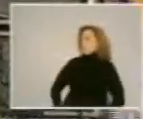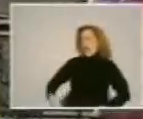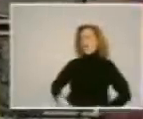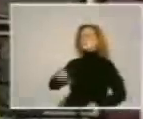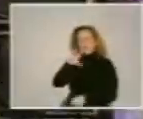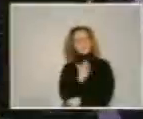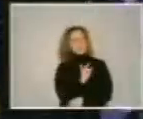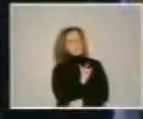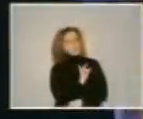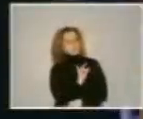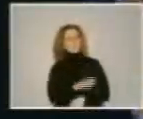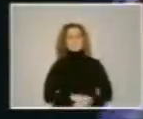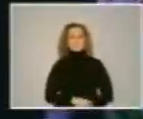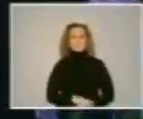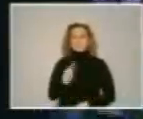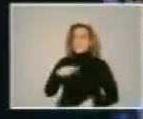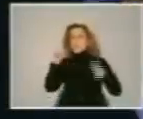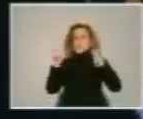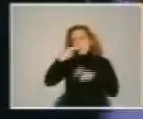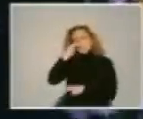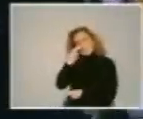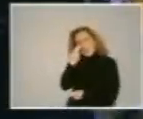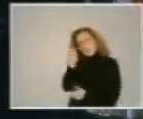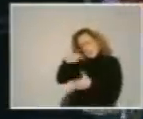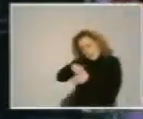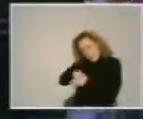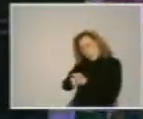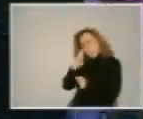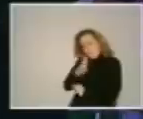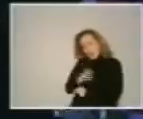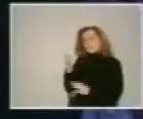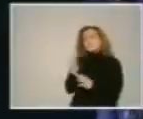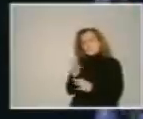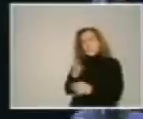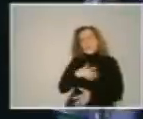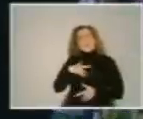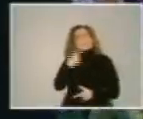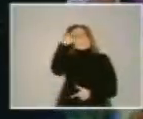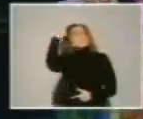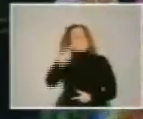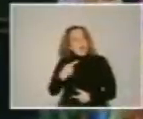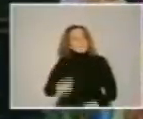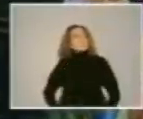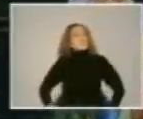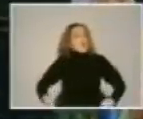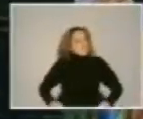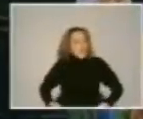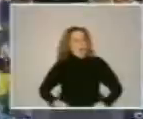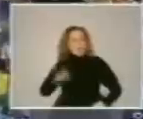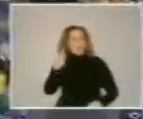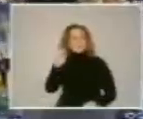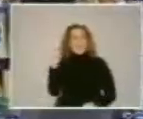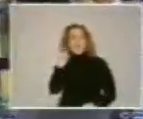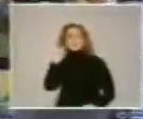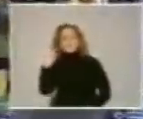braga? Ese tema me interesa, profundicemos en él. Vale. ¿Qué quieren ustedes saber de las bragas de Tavío?